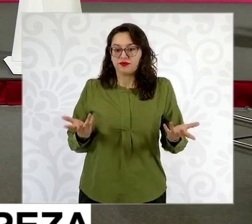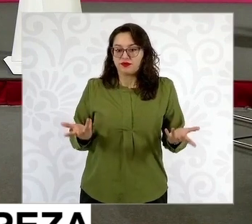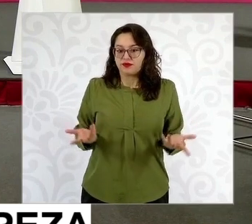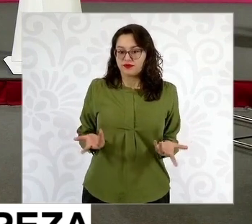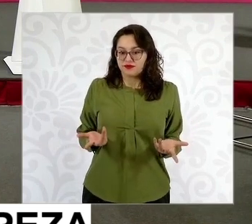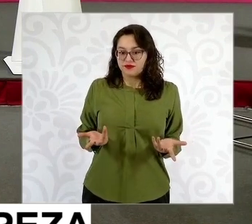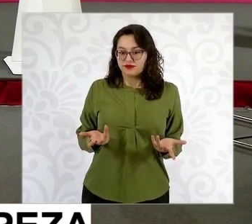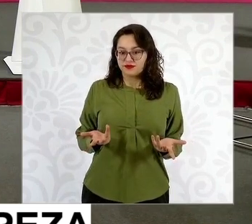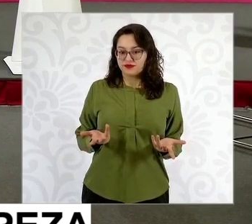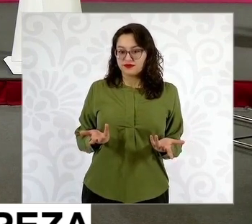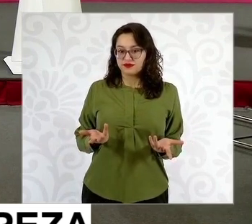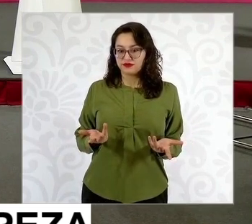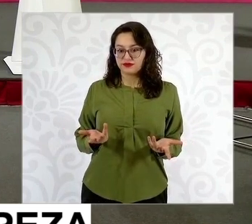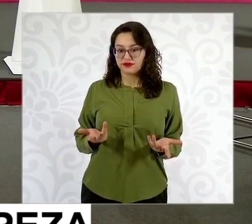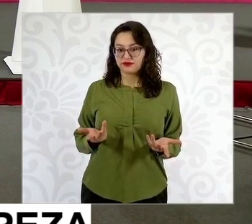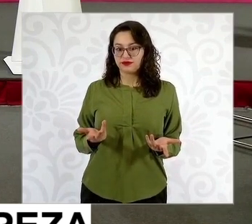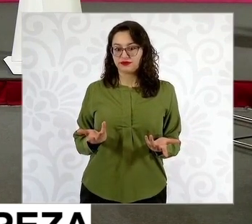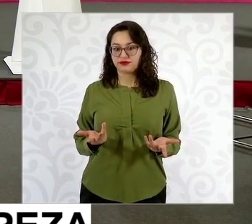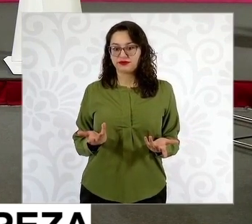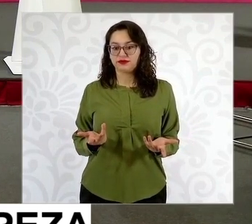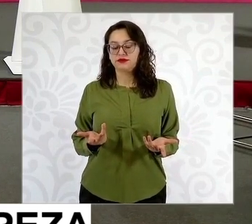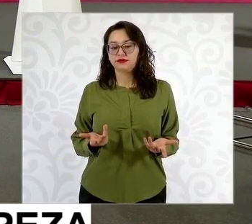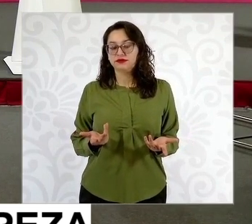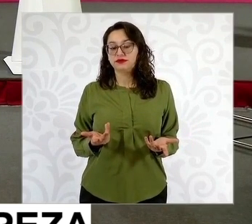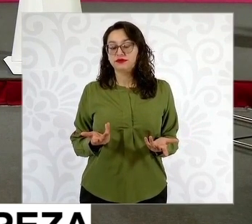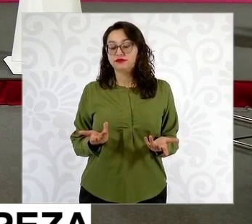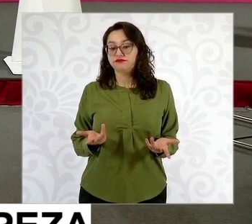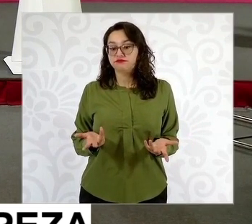Entonces, bueno, hay una